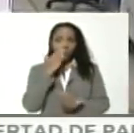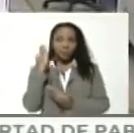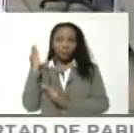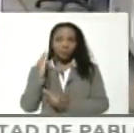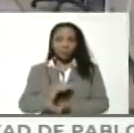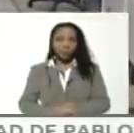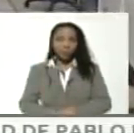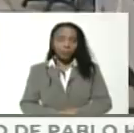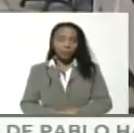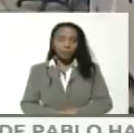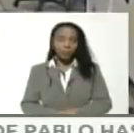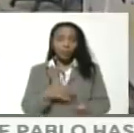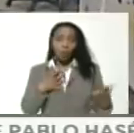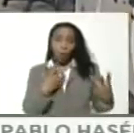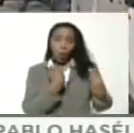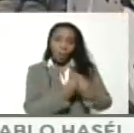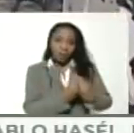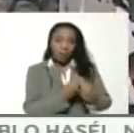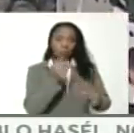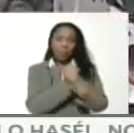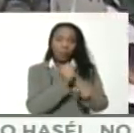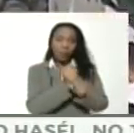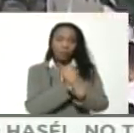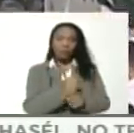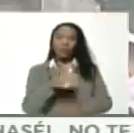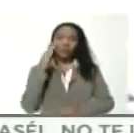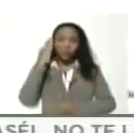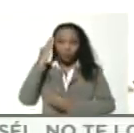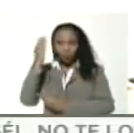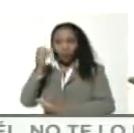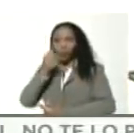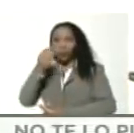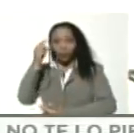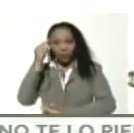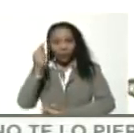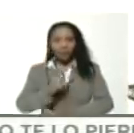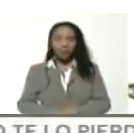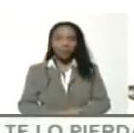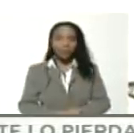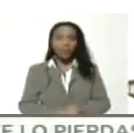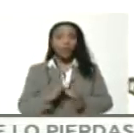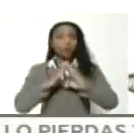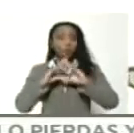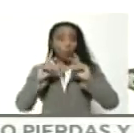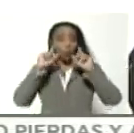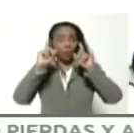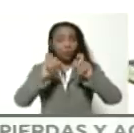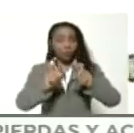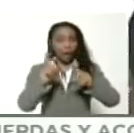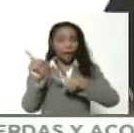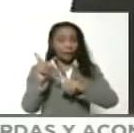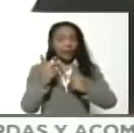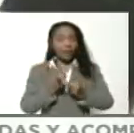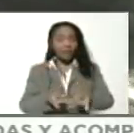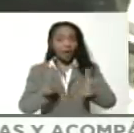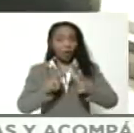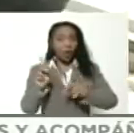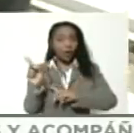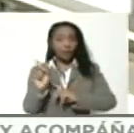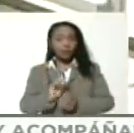Bueno, son los compañeros y compañeras acá de la planta. Todos ellos profesionales. El valor más grande de esta planta